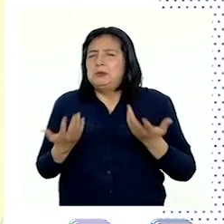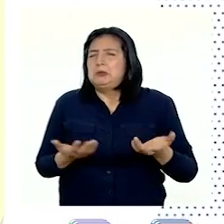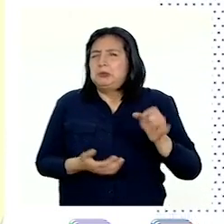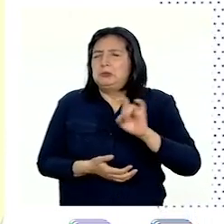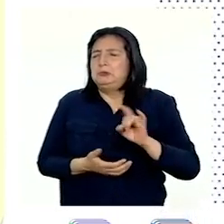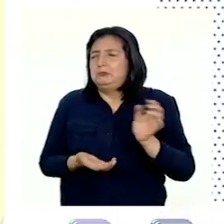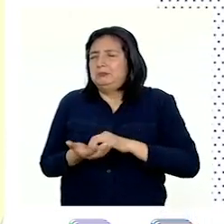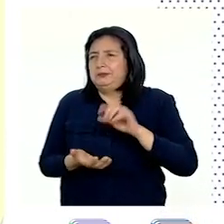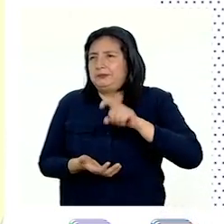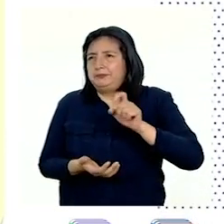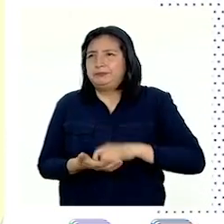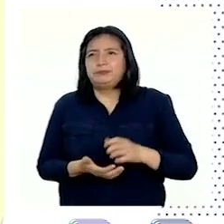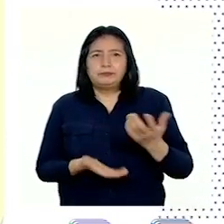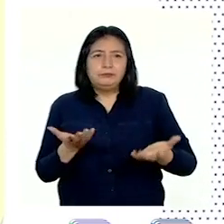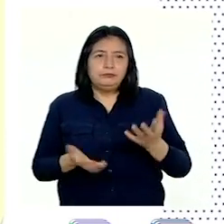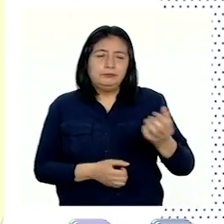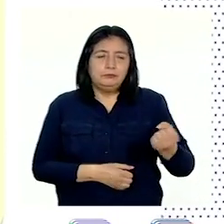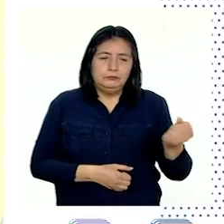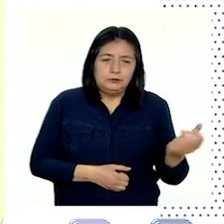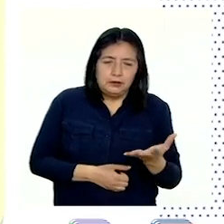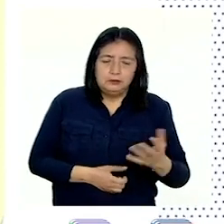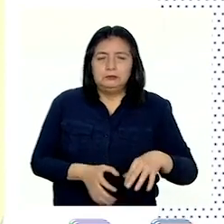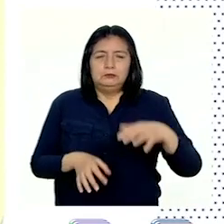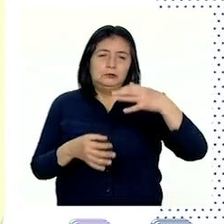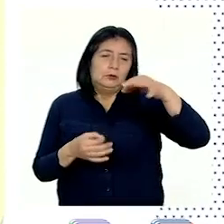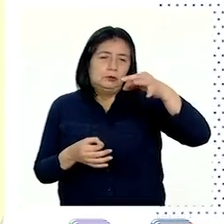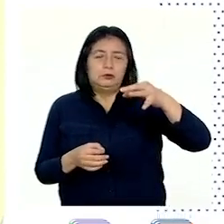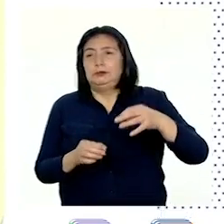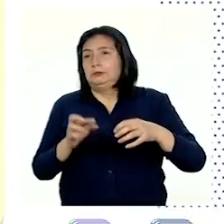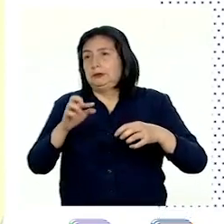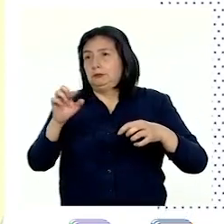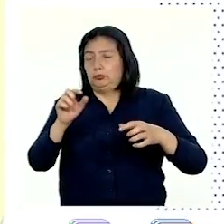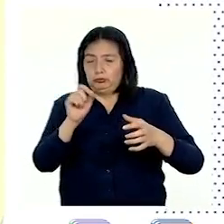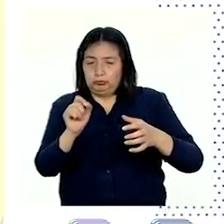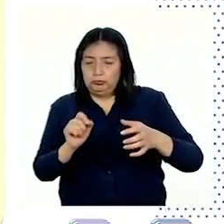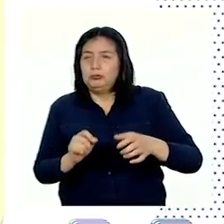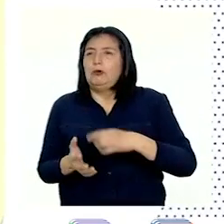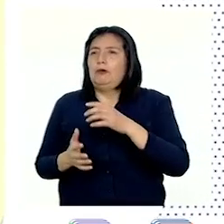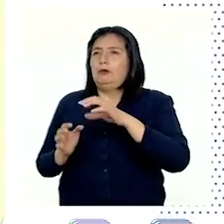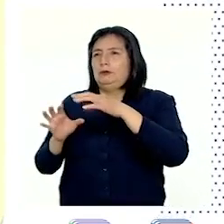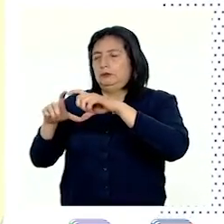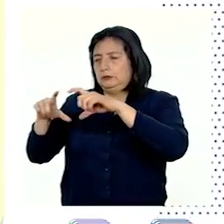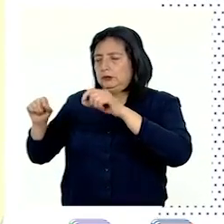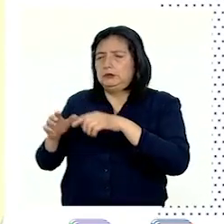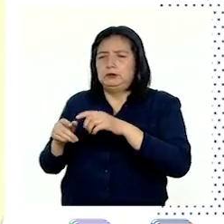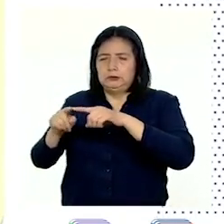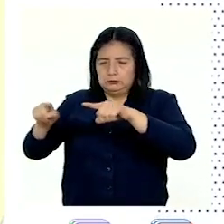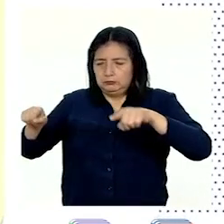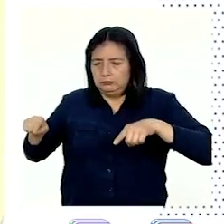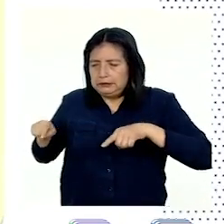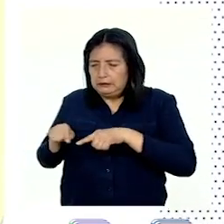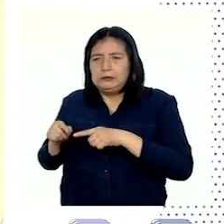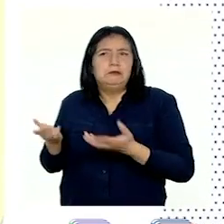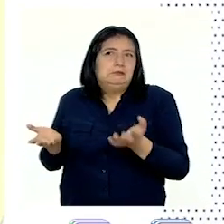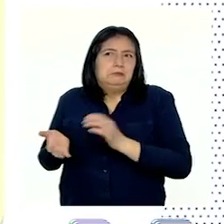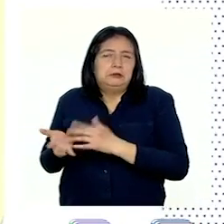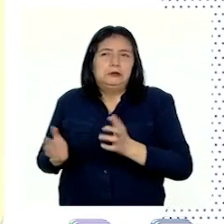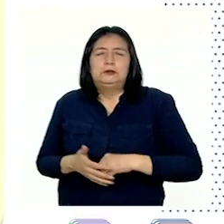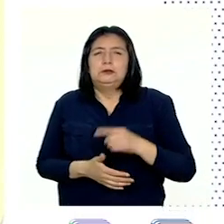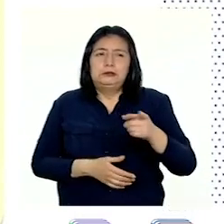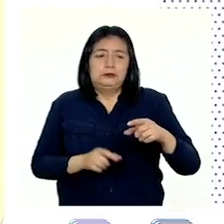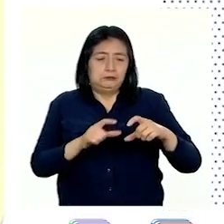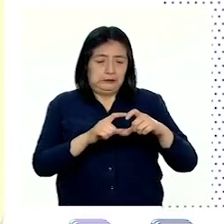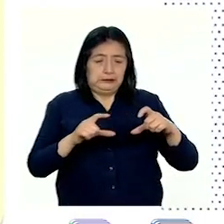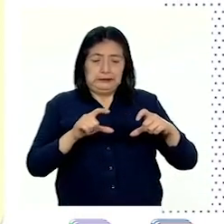requerir? Como un dado, hojas para anotar puntos, fichas, un tablero, etc. Si para